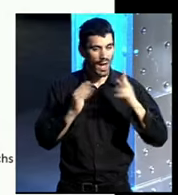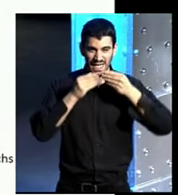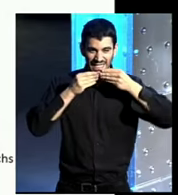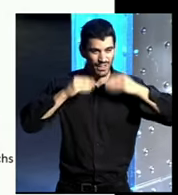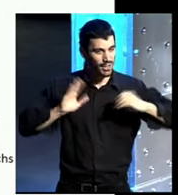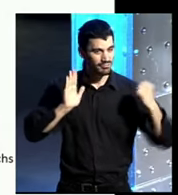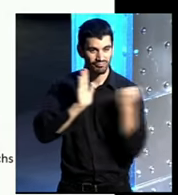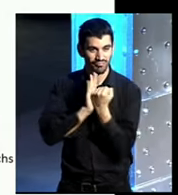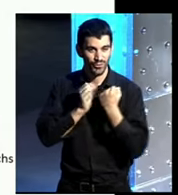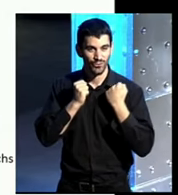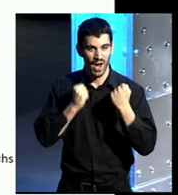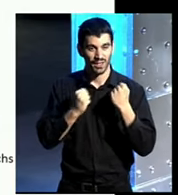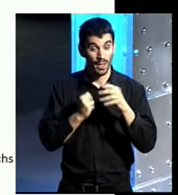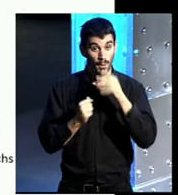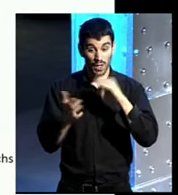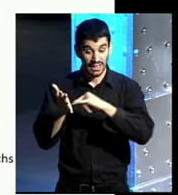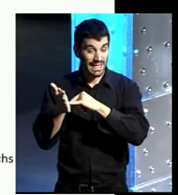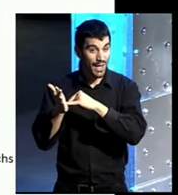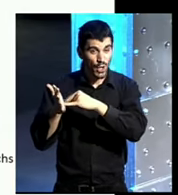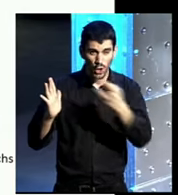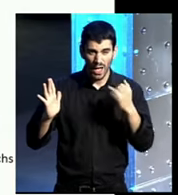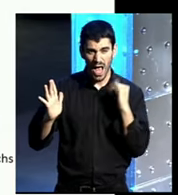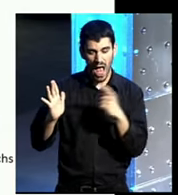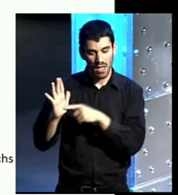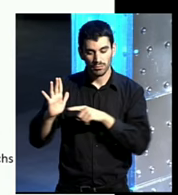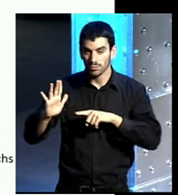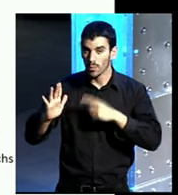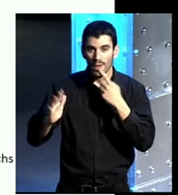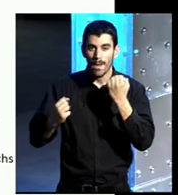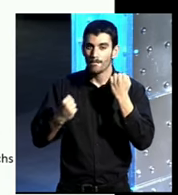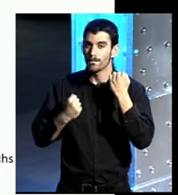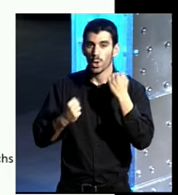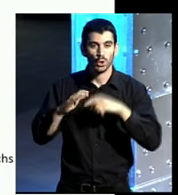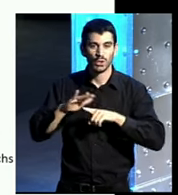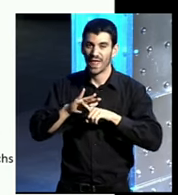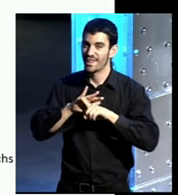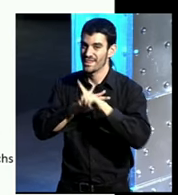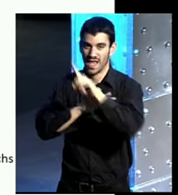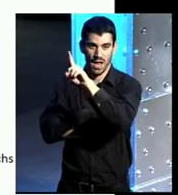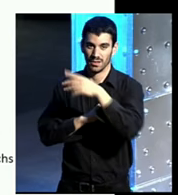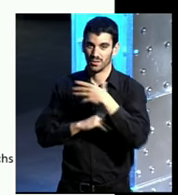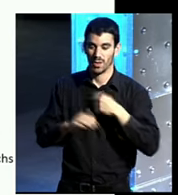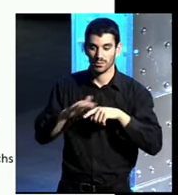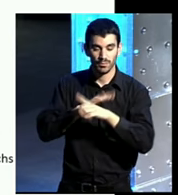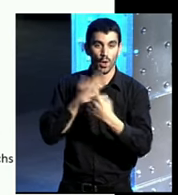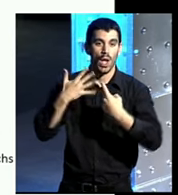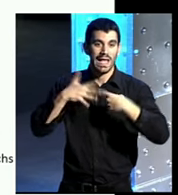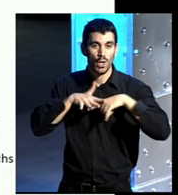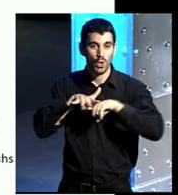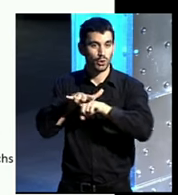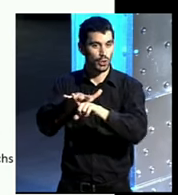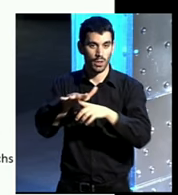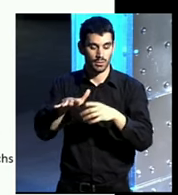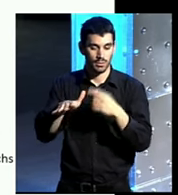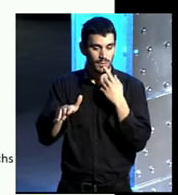tienen un potencial muy importante en los temas de desarrollo y de inclusión en la